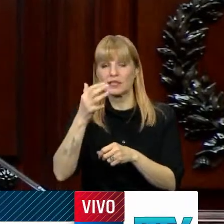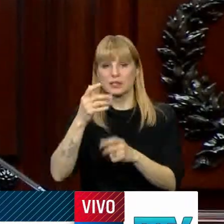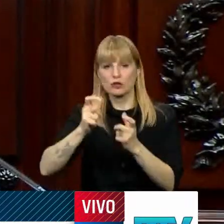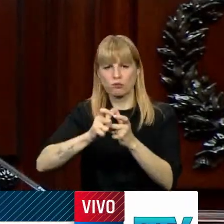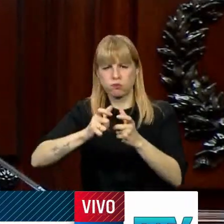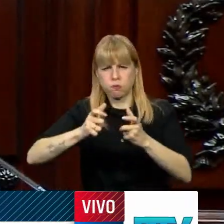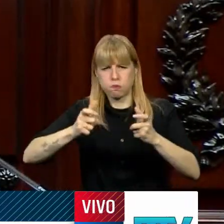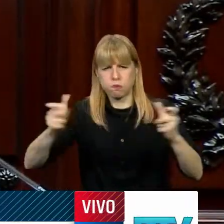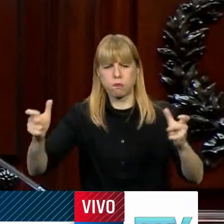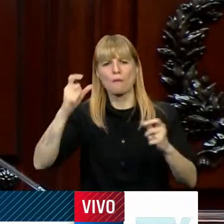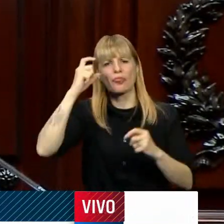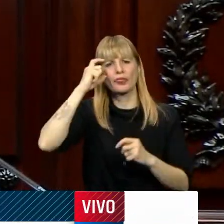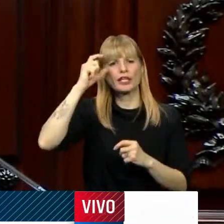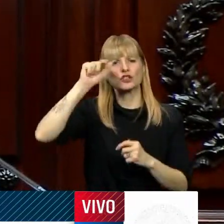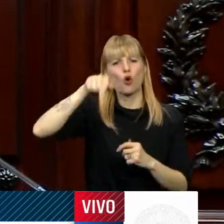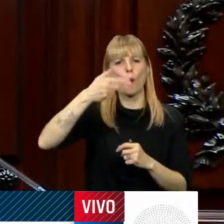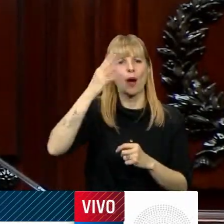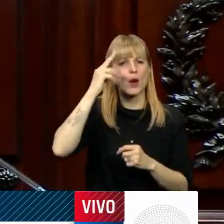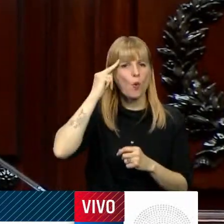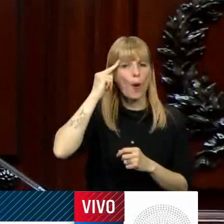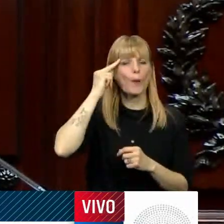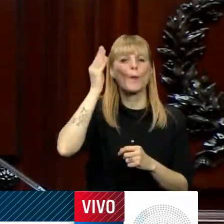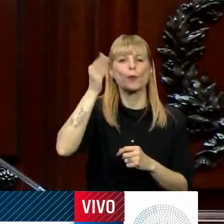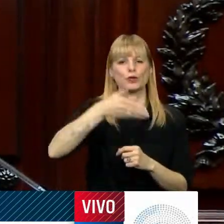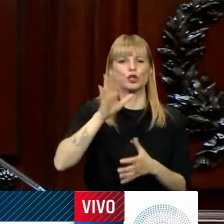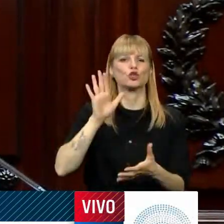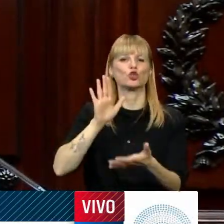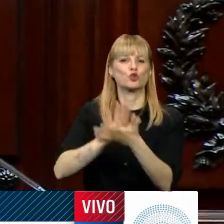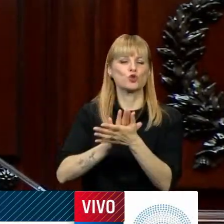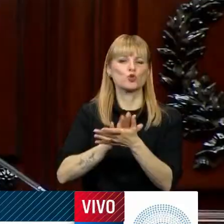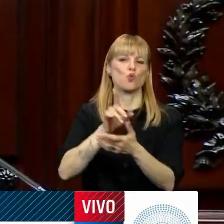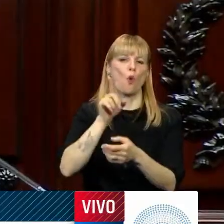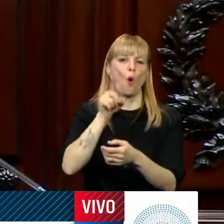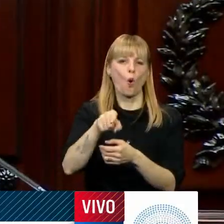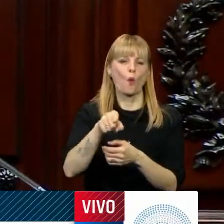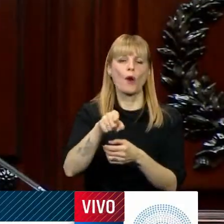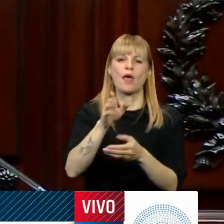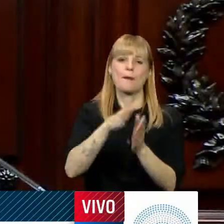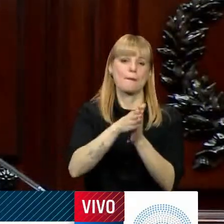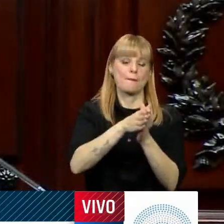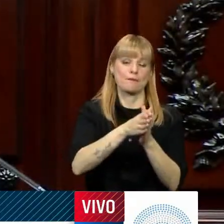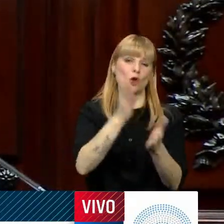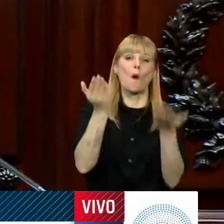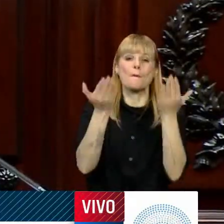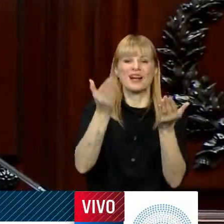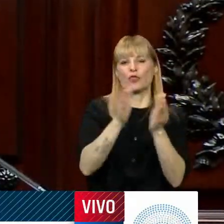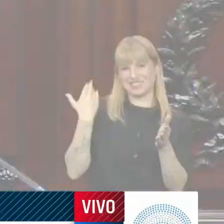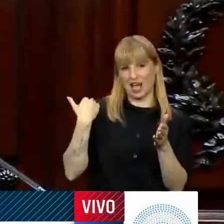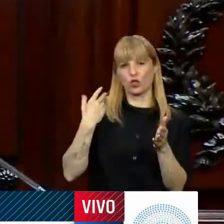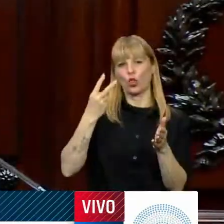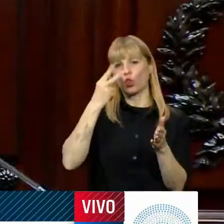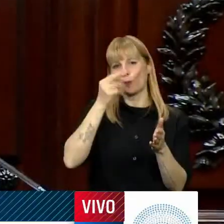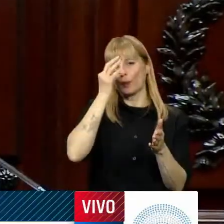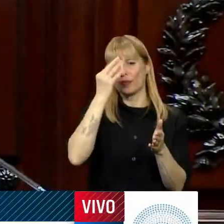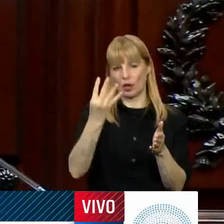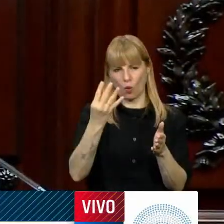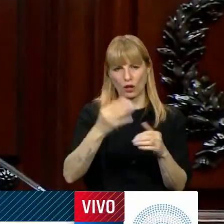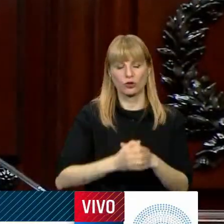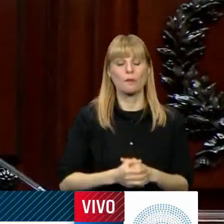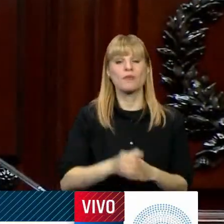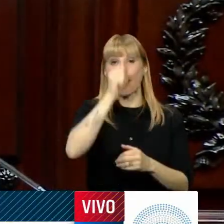incremento del 10,9% respecto a igual periodo del 2024. El